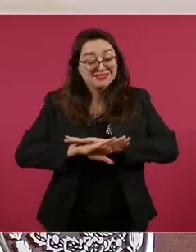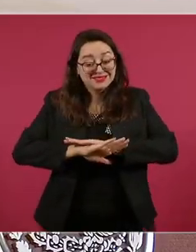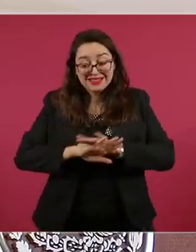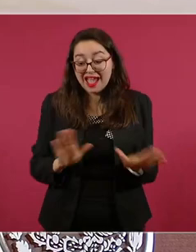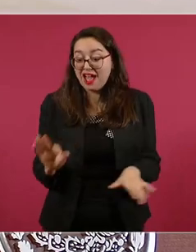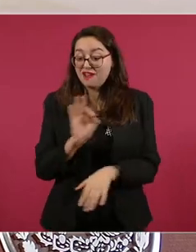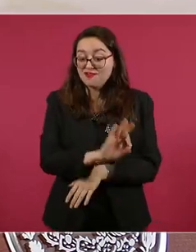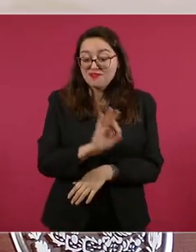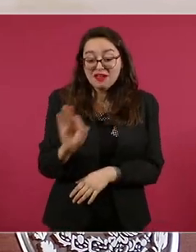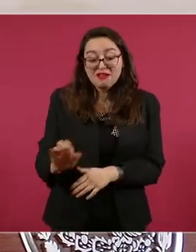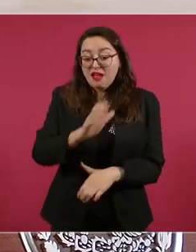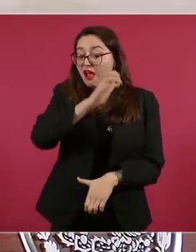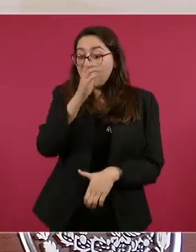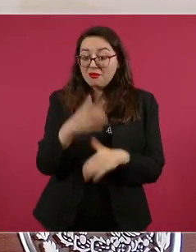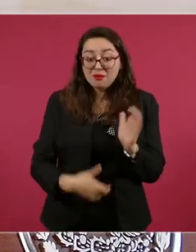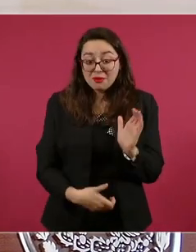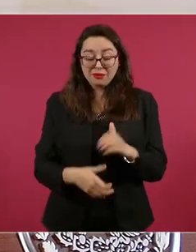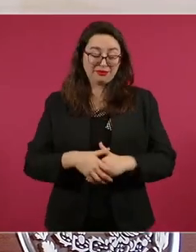venció.